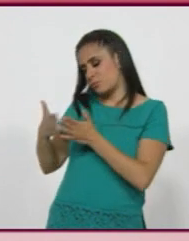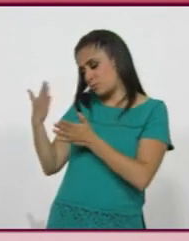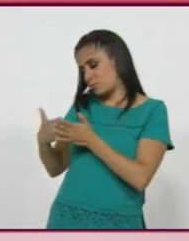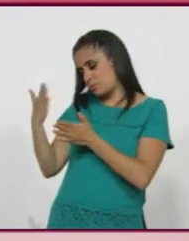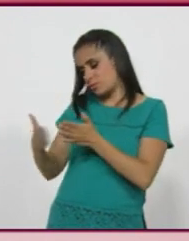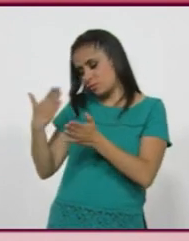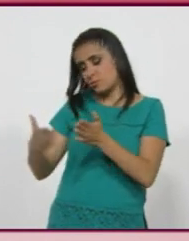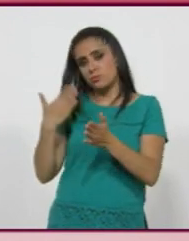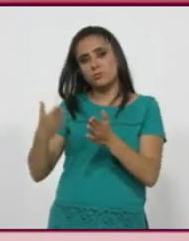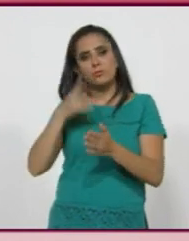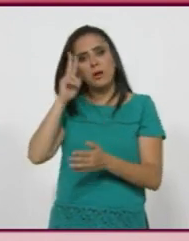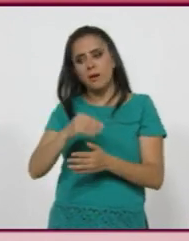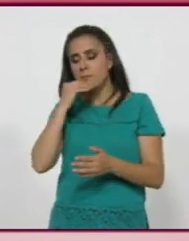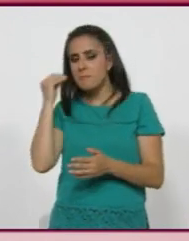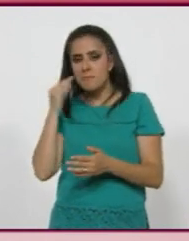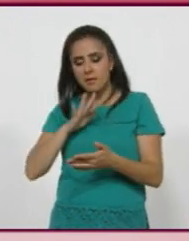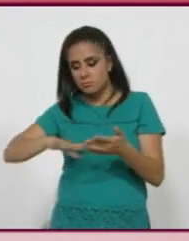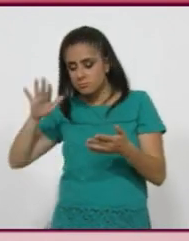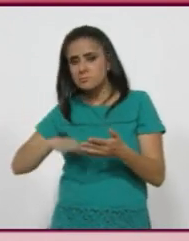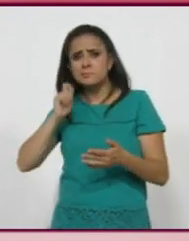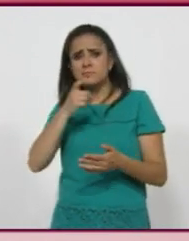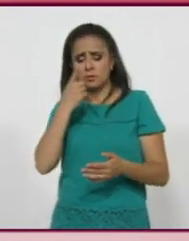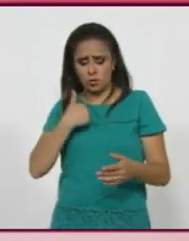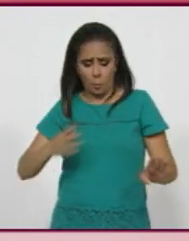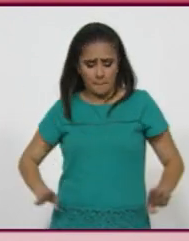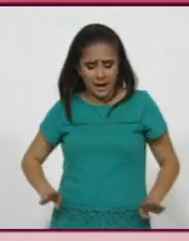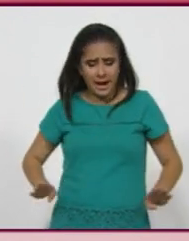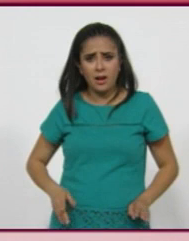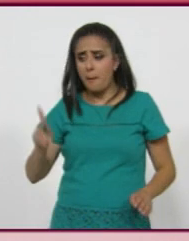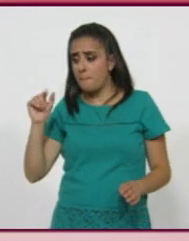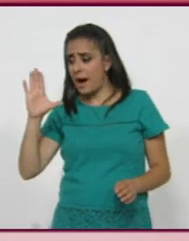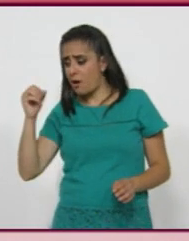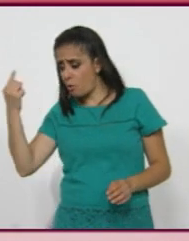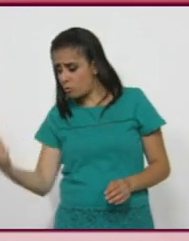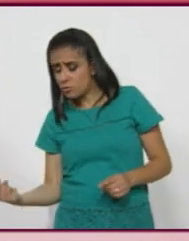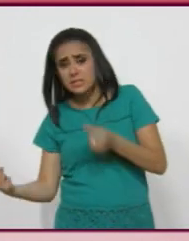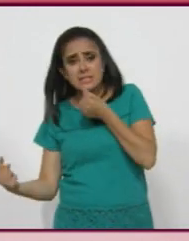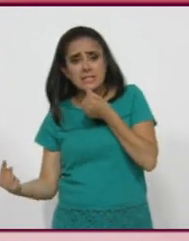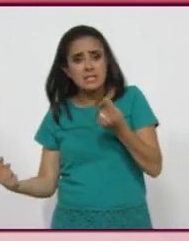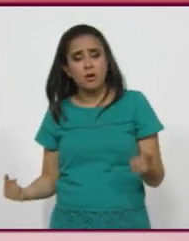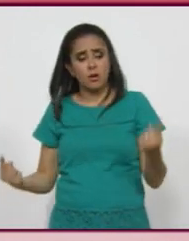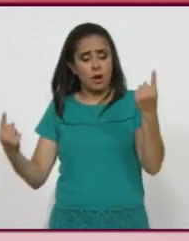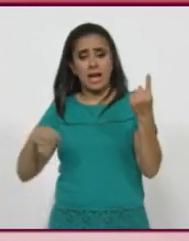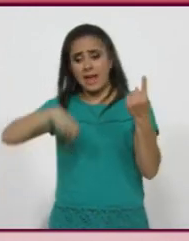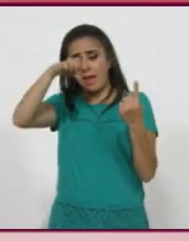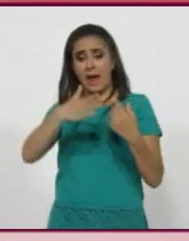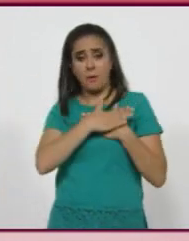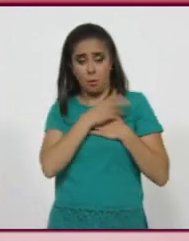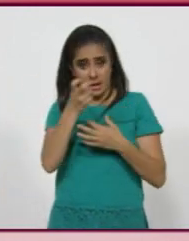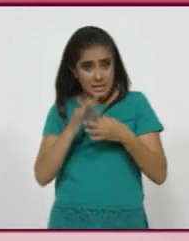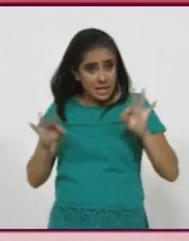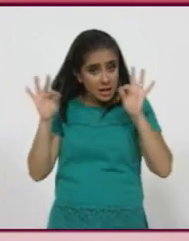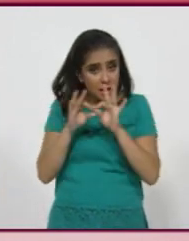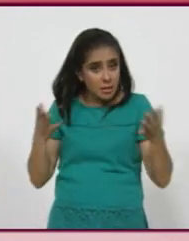leer. ¿Quién dicta lo que debe ser una pareja? Si Paco era un niño, pero ¿quién fija la edad del amor? Pues